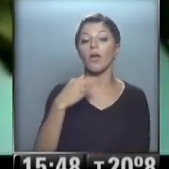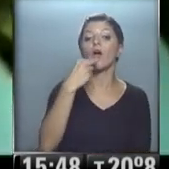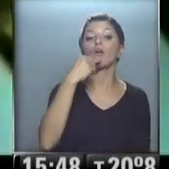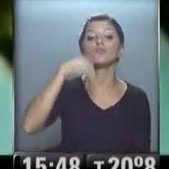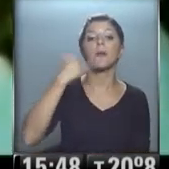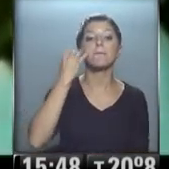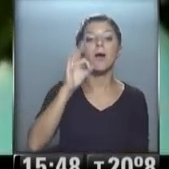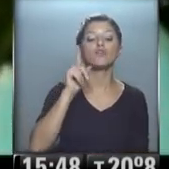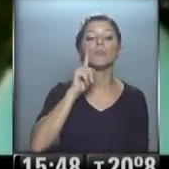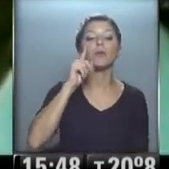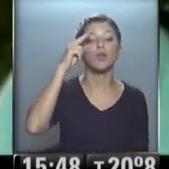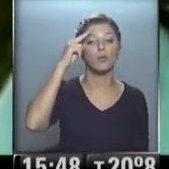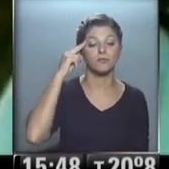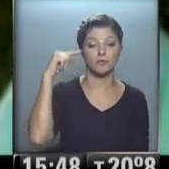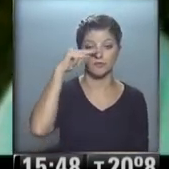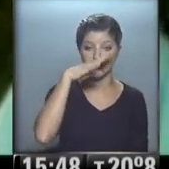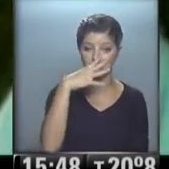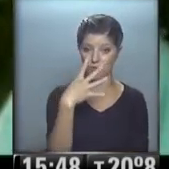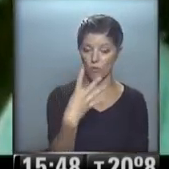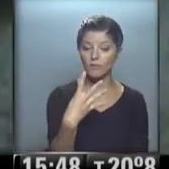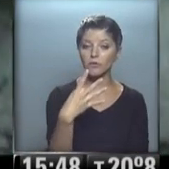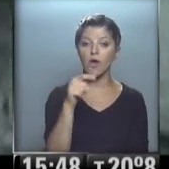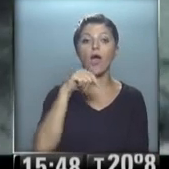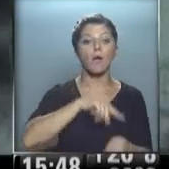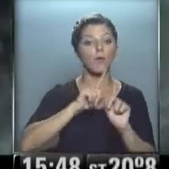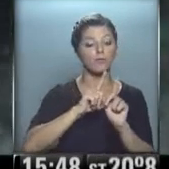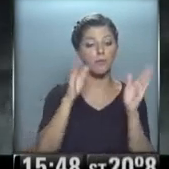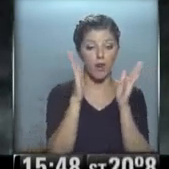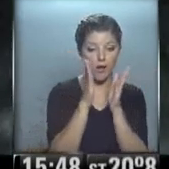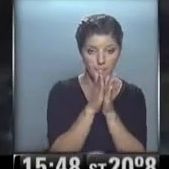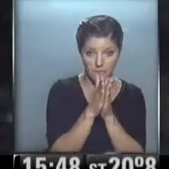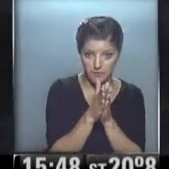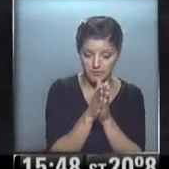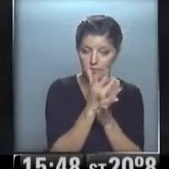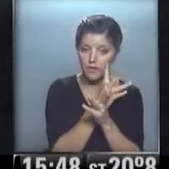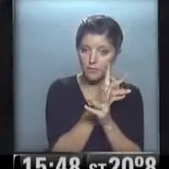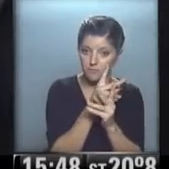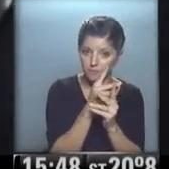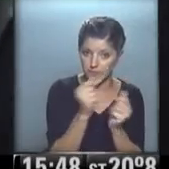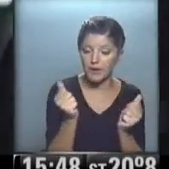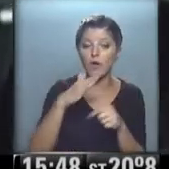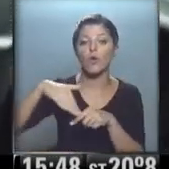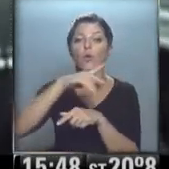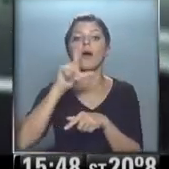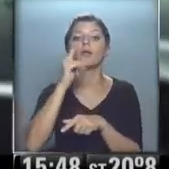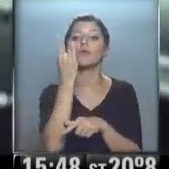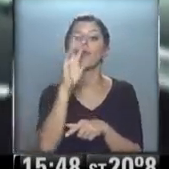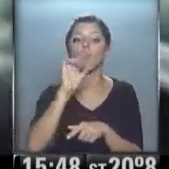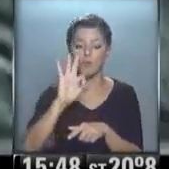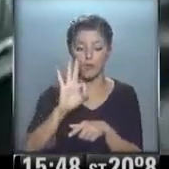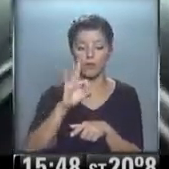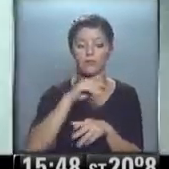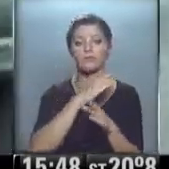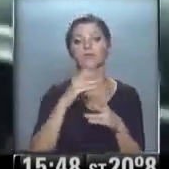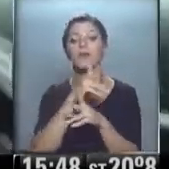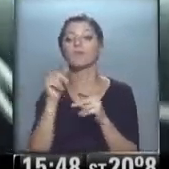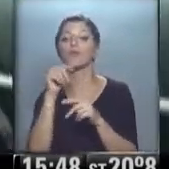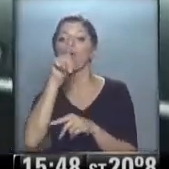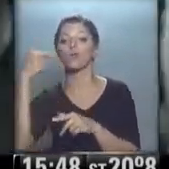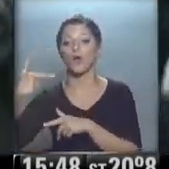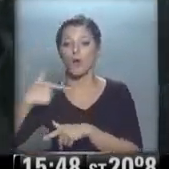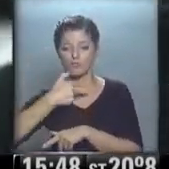de mayo de 1974, mientras salía de celebrar misa en una iglesia de Villaluro, Mujica fue